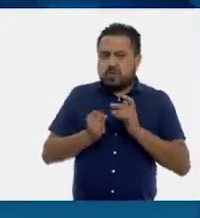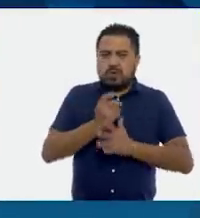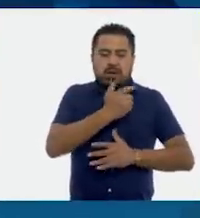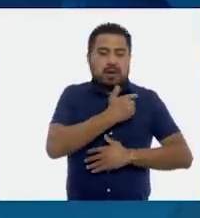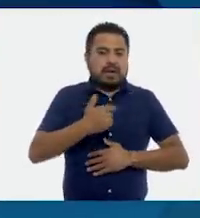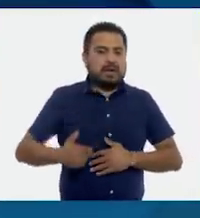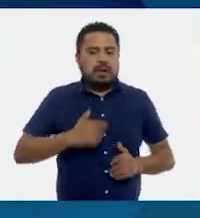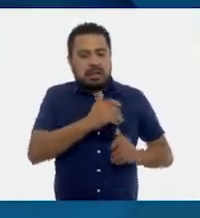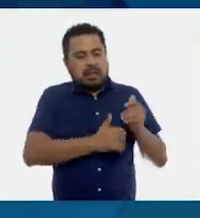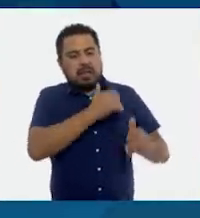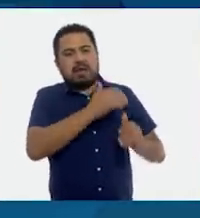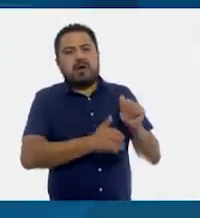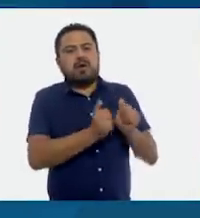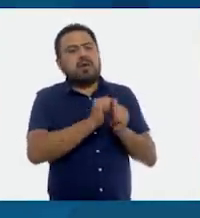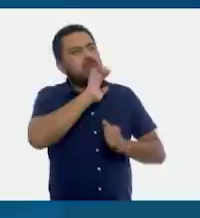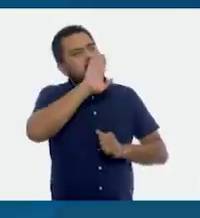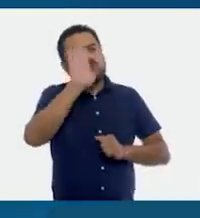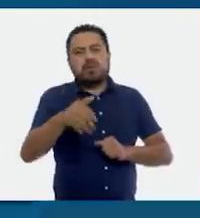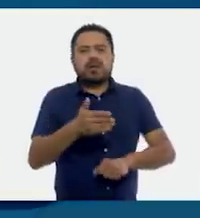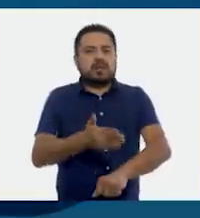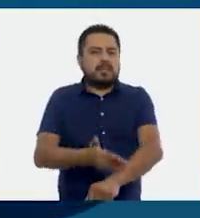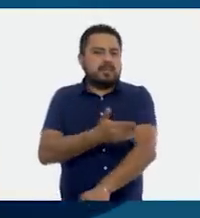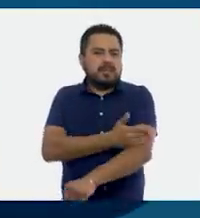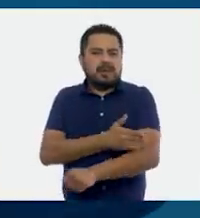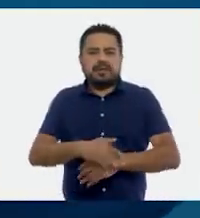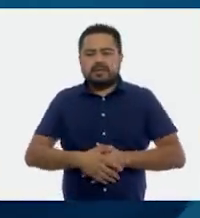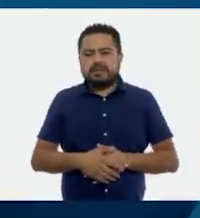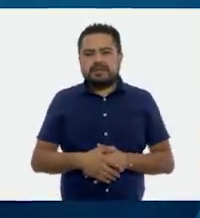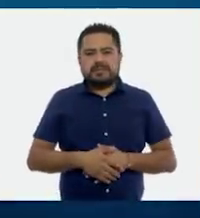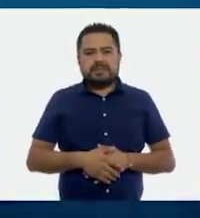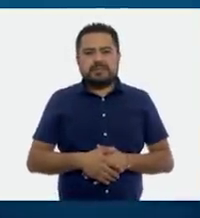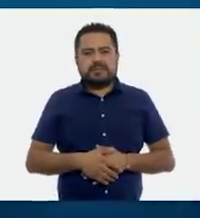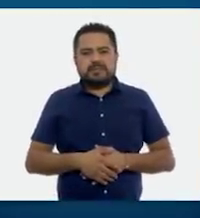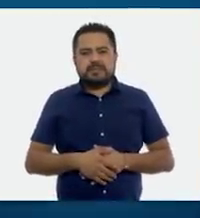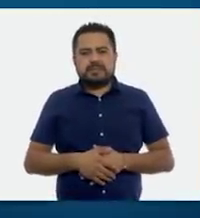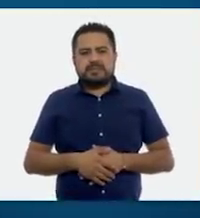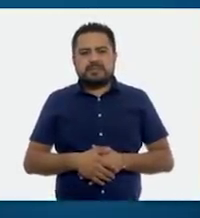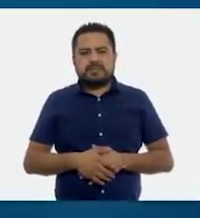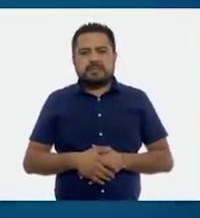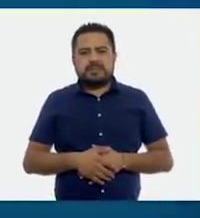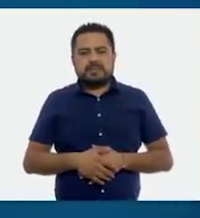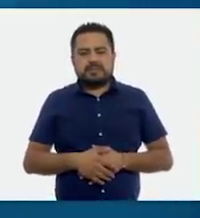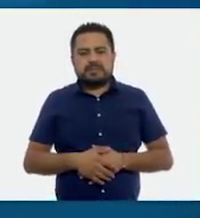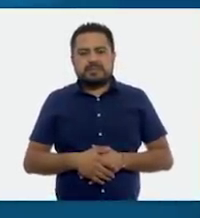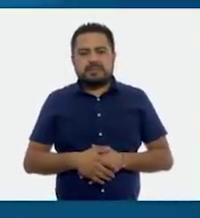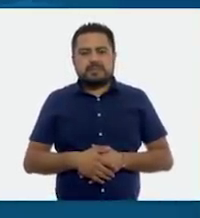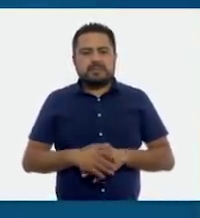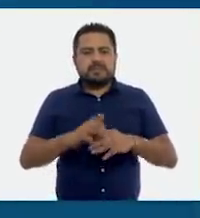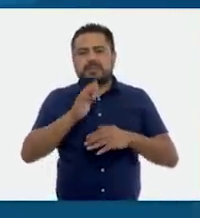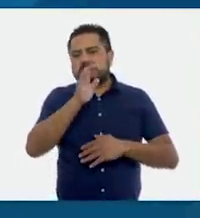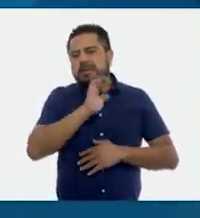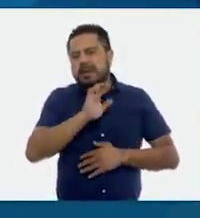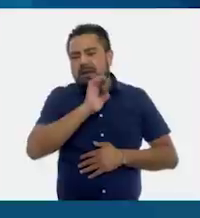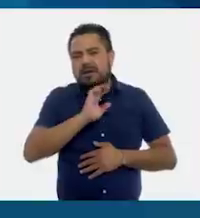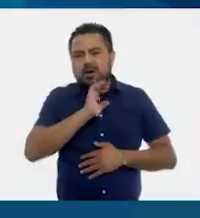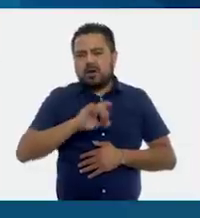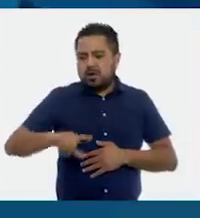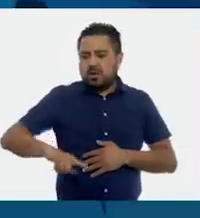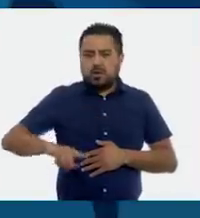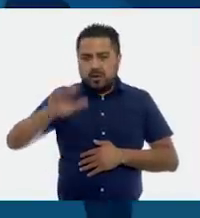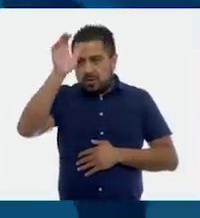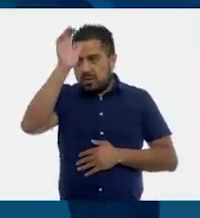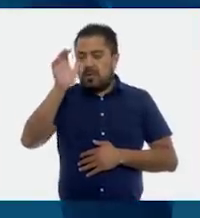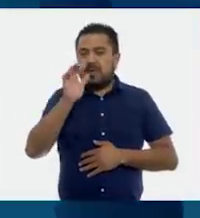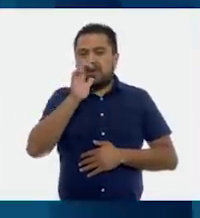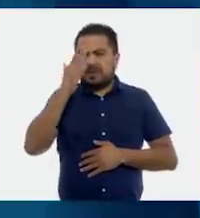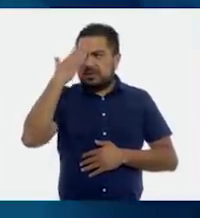trágica culminó con la muerte de Madero. Venustiano Carranza, gobernador de